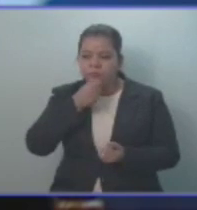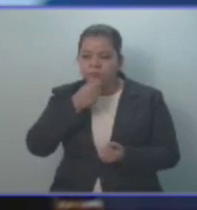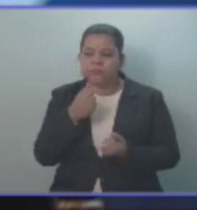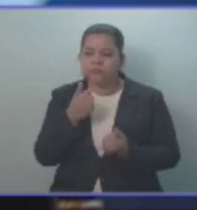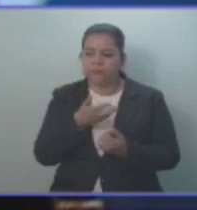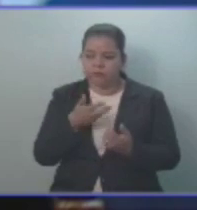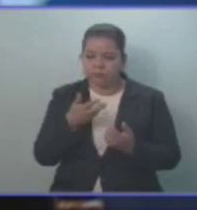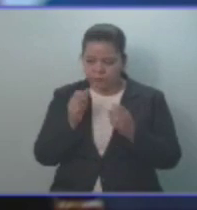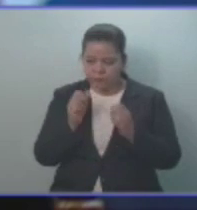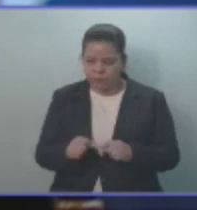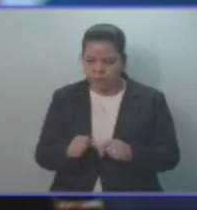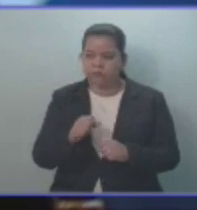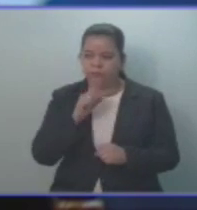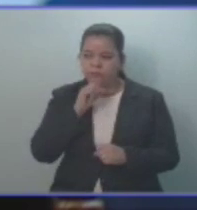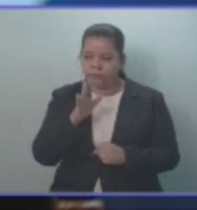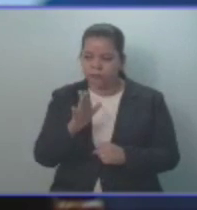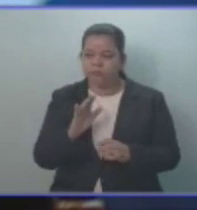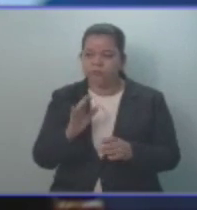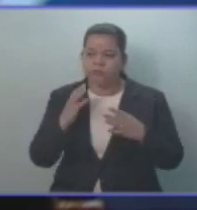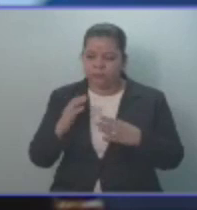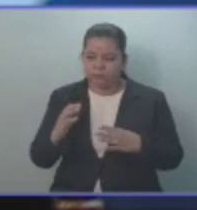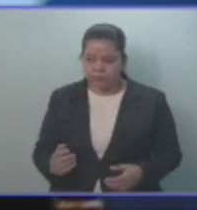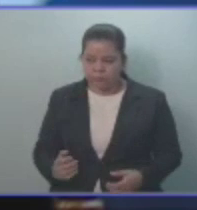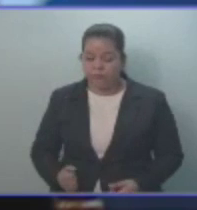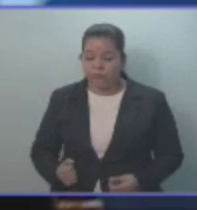deberá proporcionar el Estado